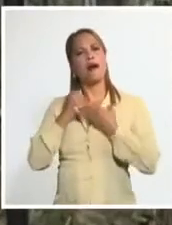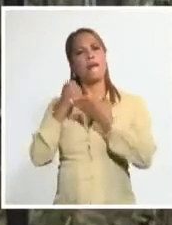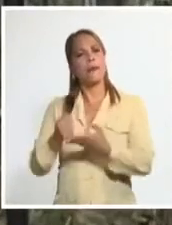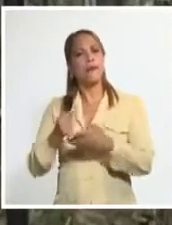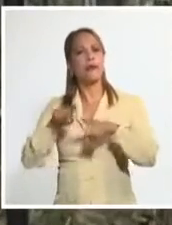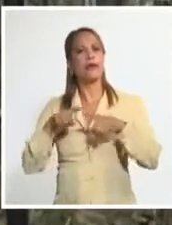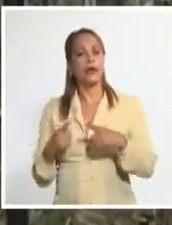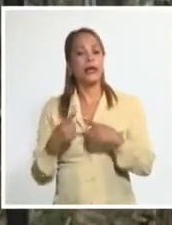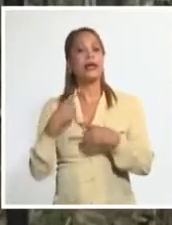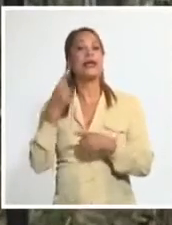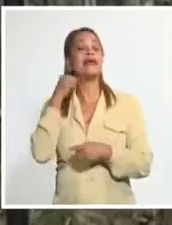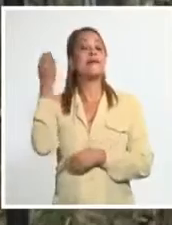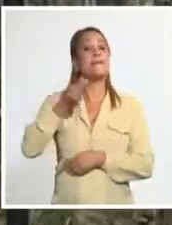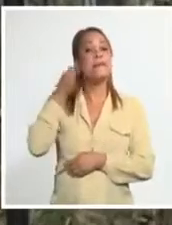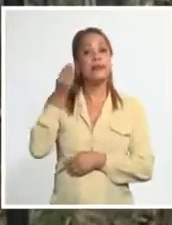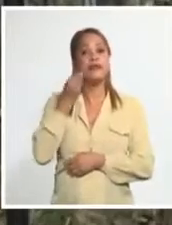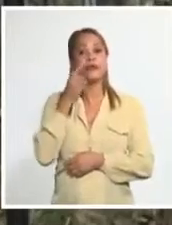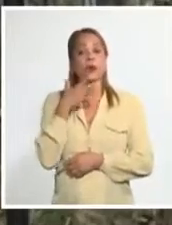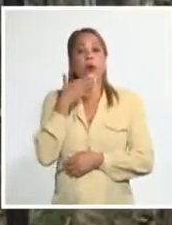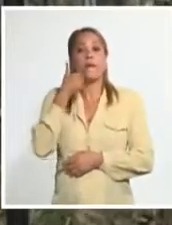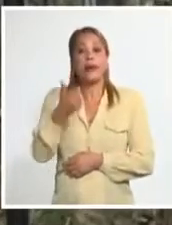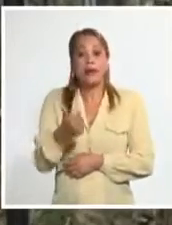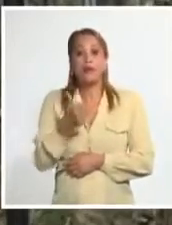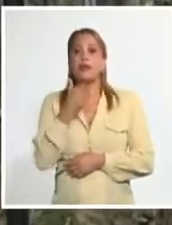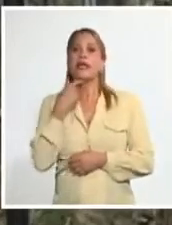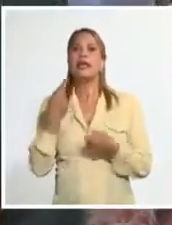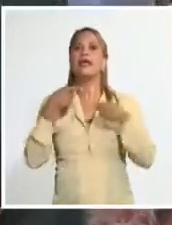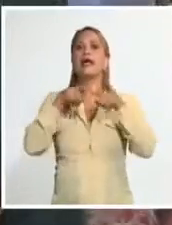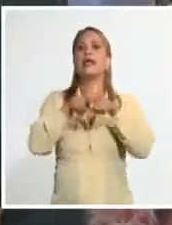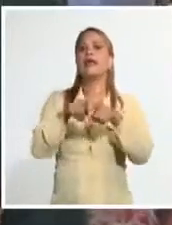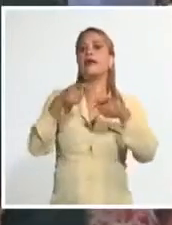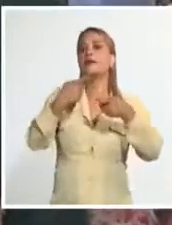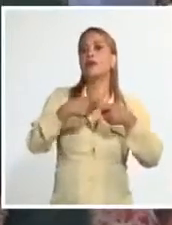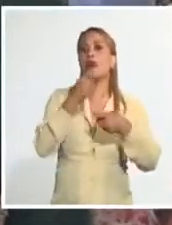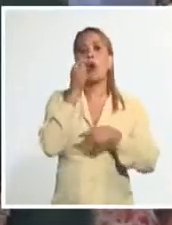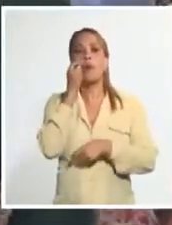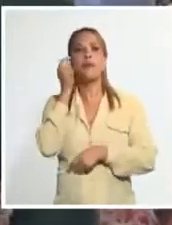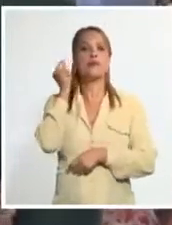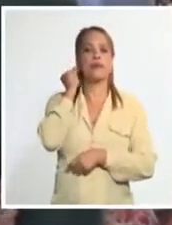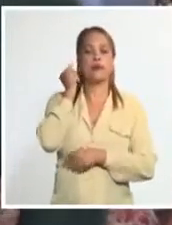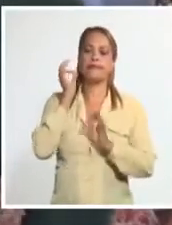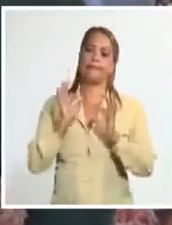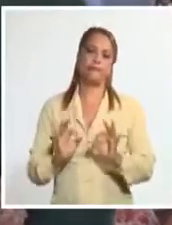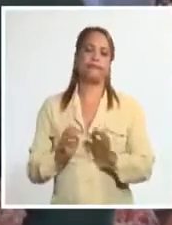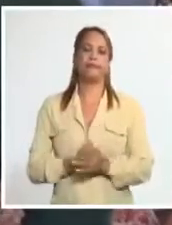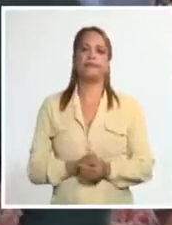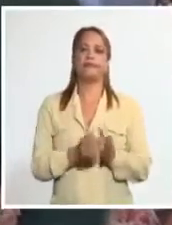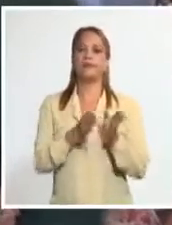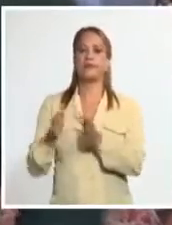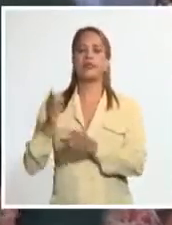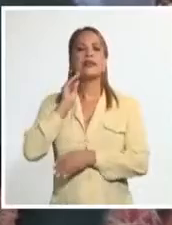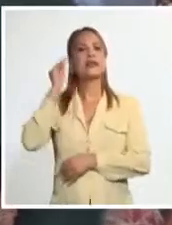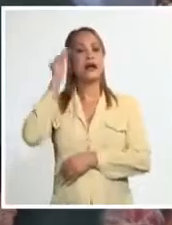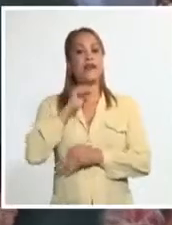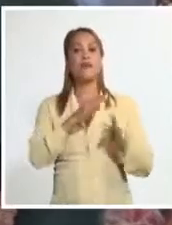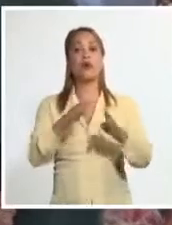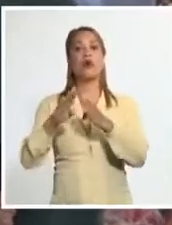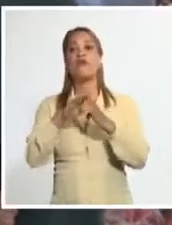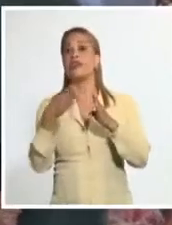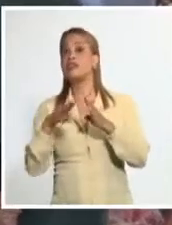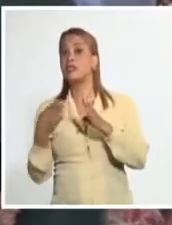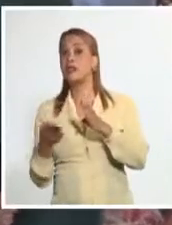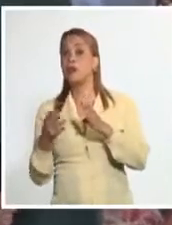que lo ideal es la unión entre un hombre y una mujer. Sabemos que existen en nuestros vecinos